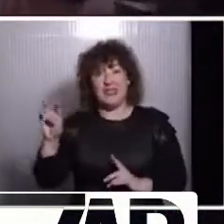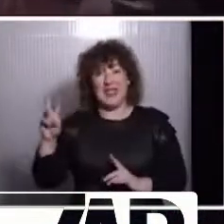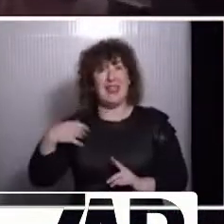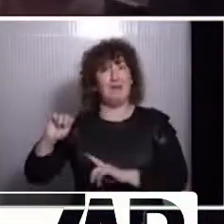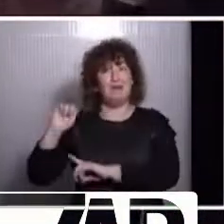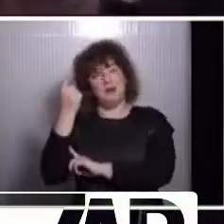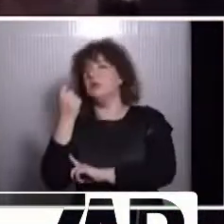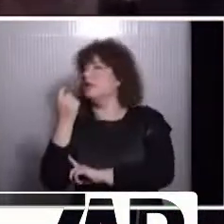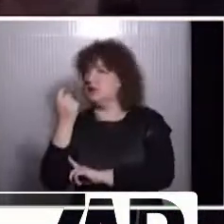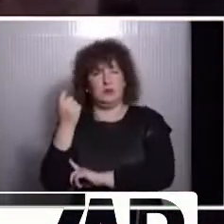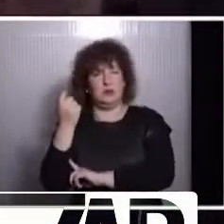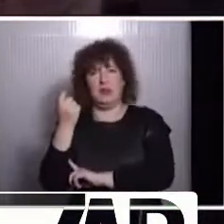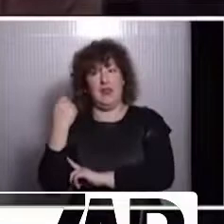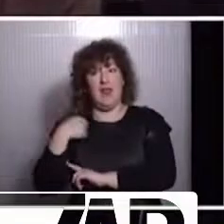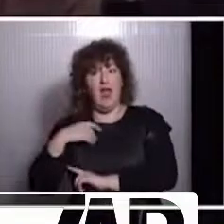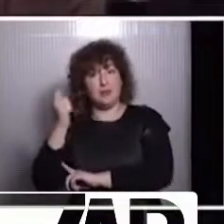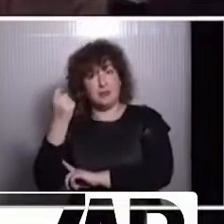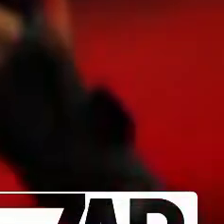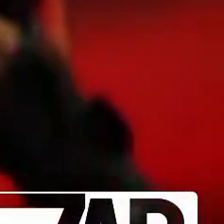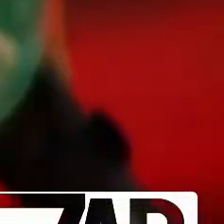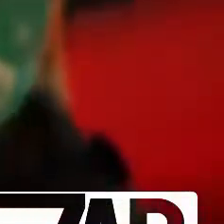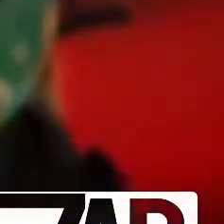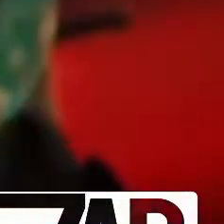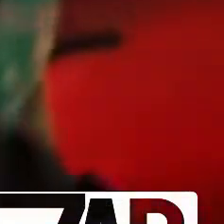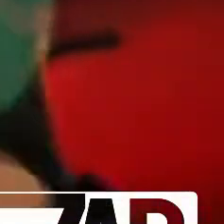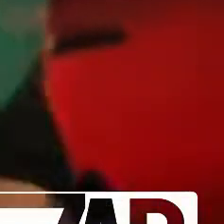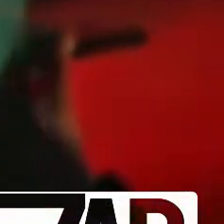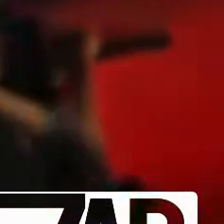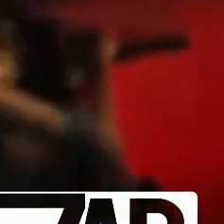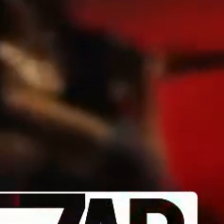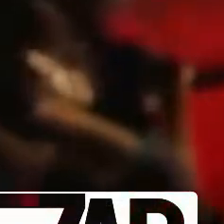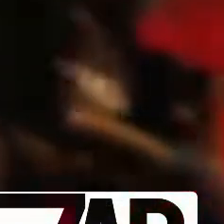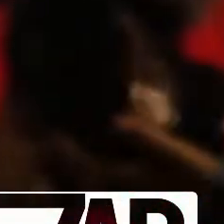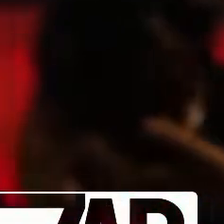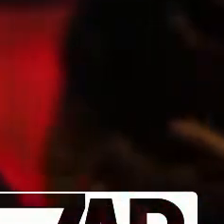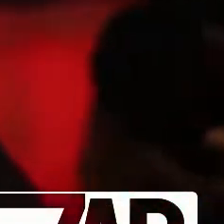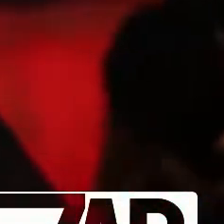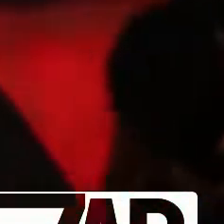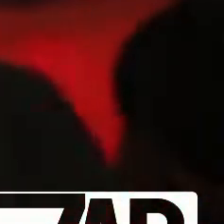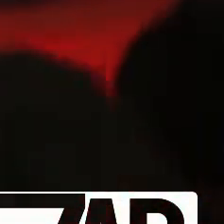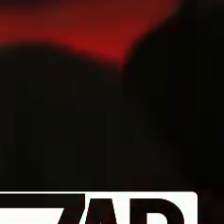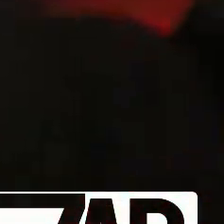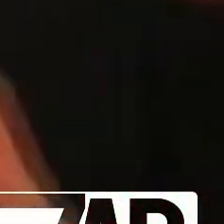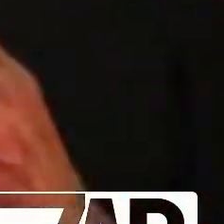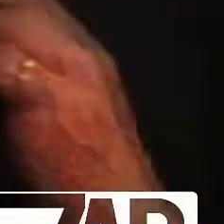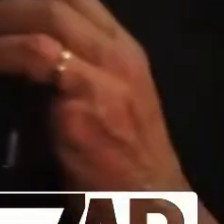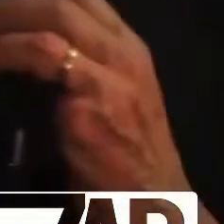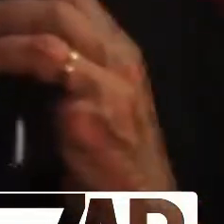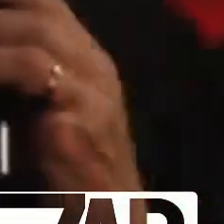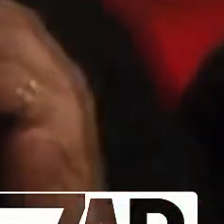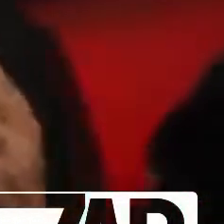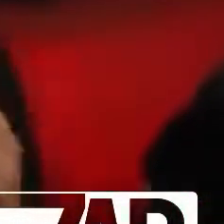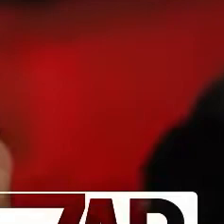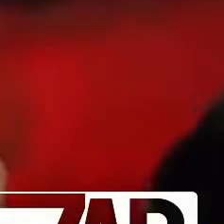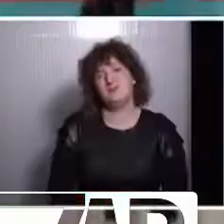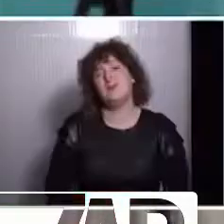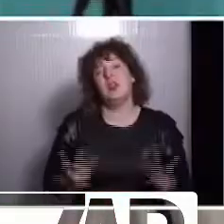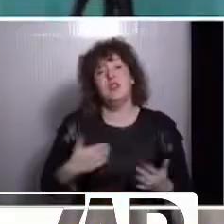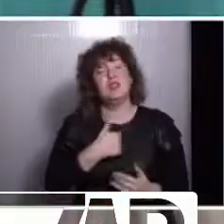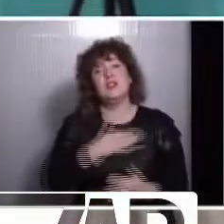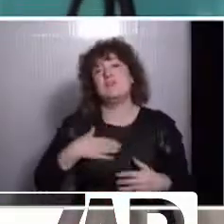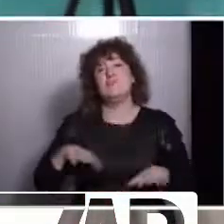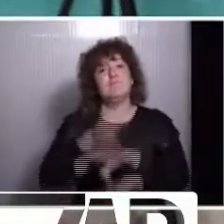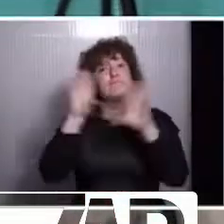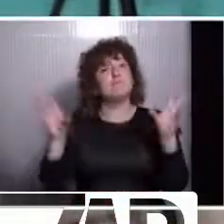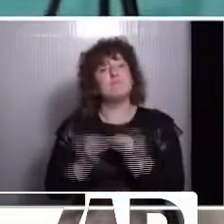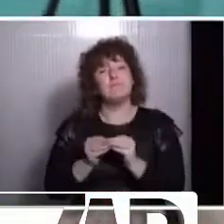difícilmente encontrarás una campaña electoral donde el propio presidente reconoce a un político que ha errado en la forma en la que se